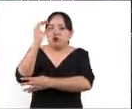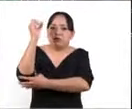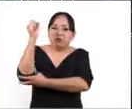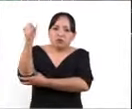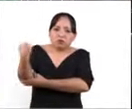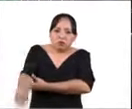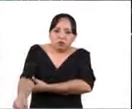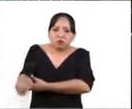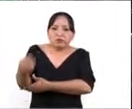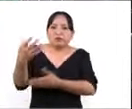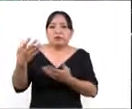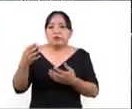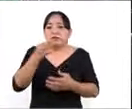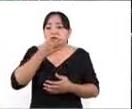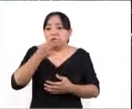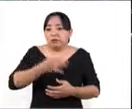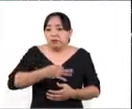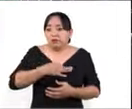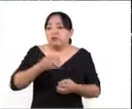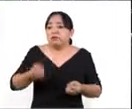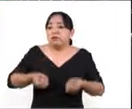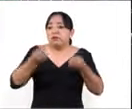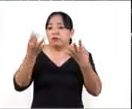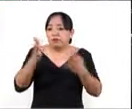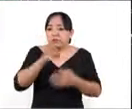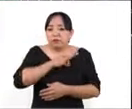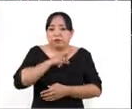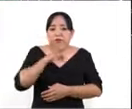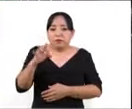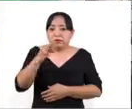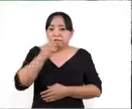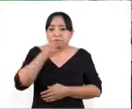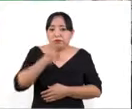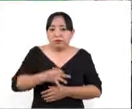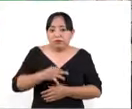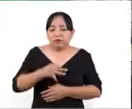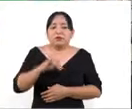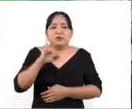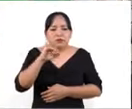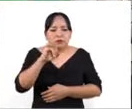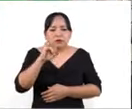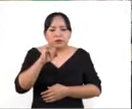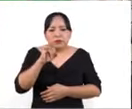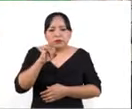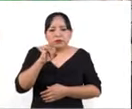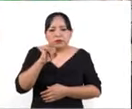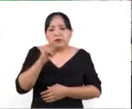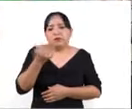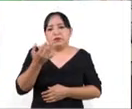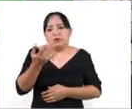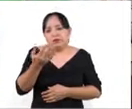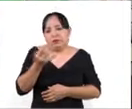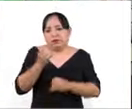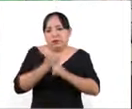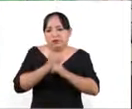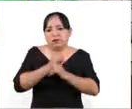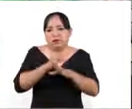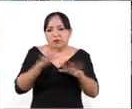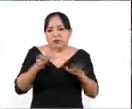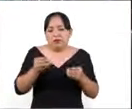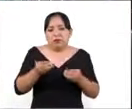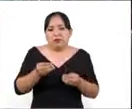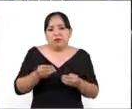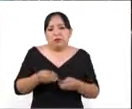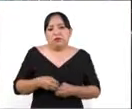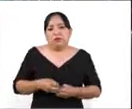situación. Sí, en un momento les enviamos toda la información. A ver, mire.